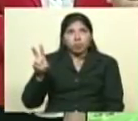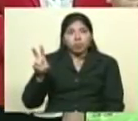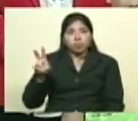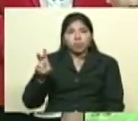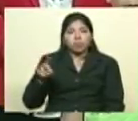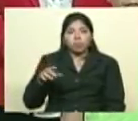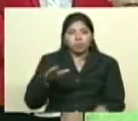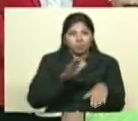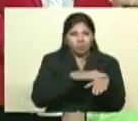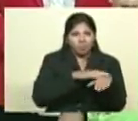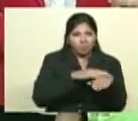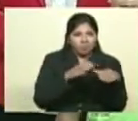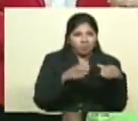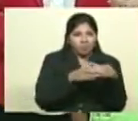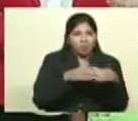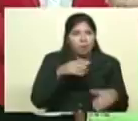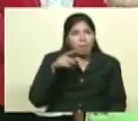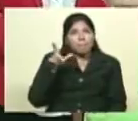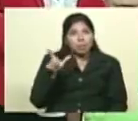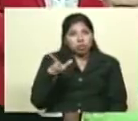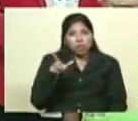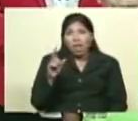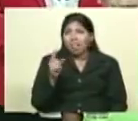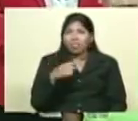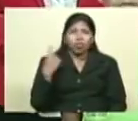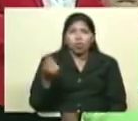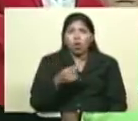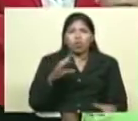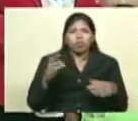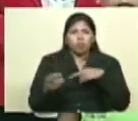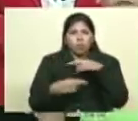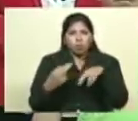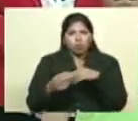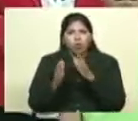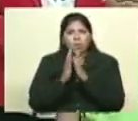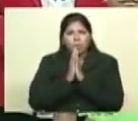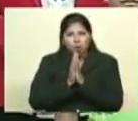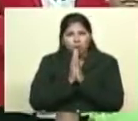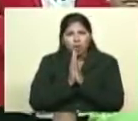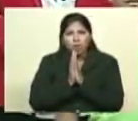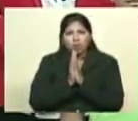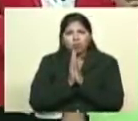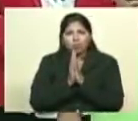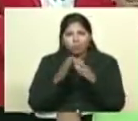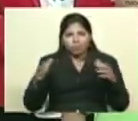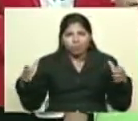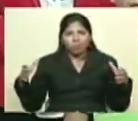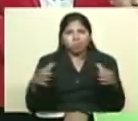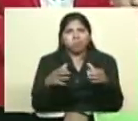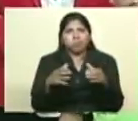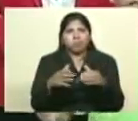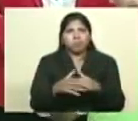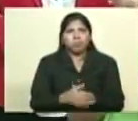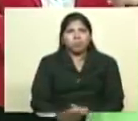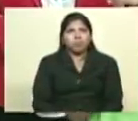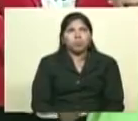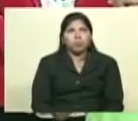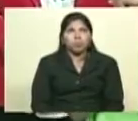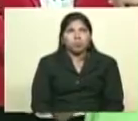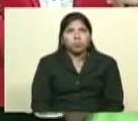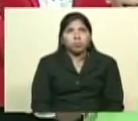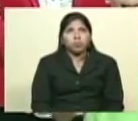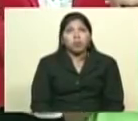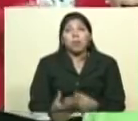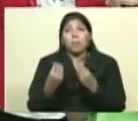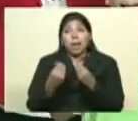Socialista Unido de Venezuela, a todas las fuerzas bolivarianas, que preparemos una poderosa maquinaria del 4x4 para que el